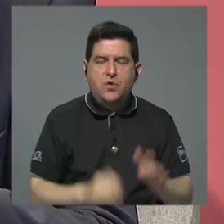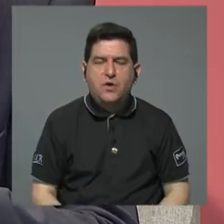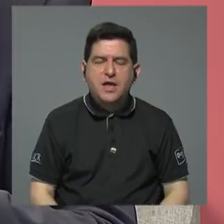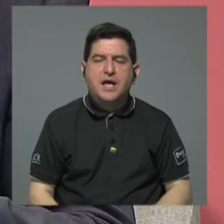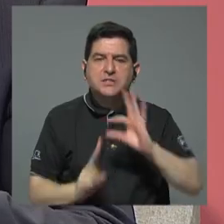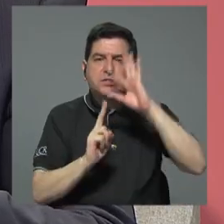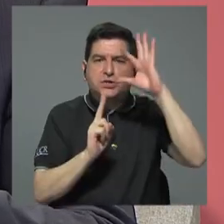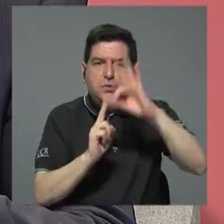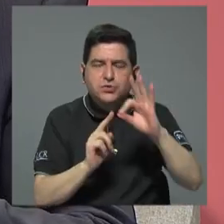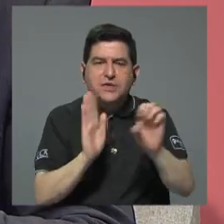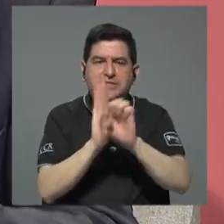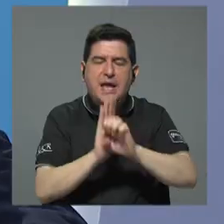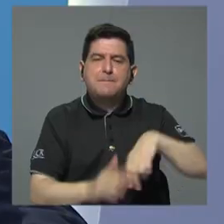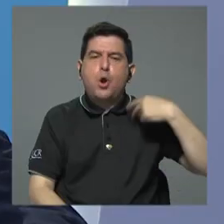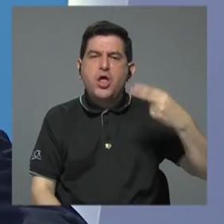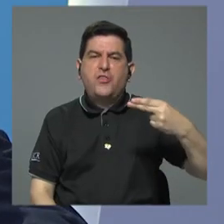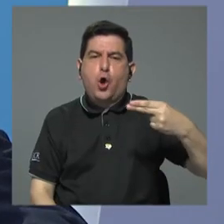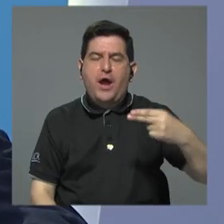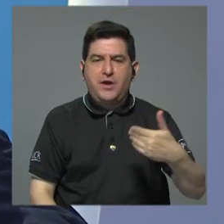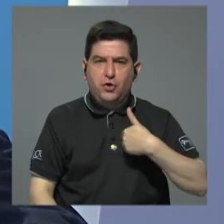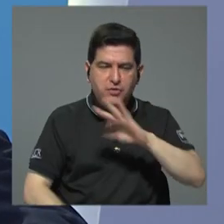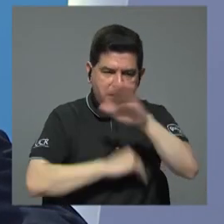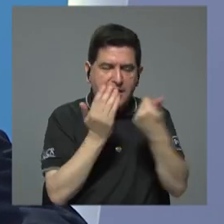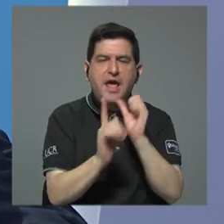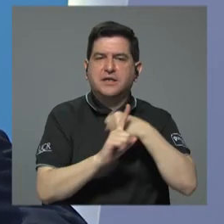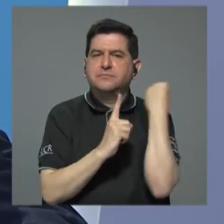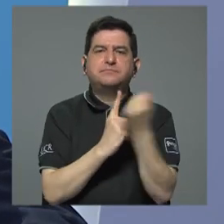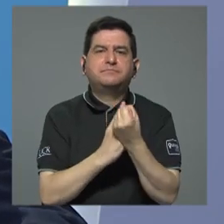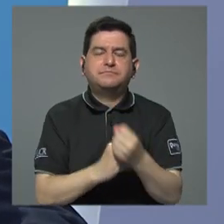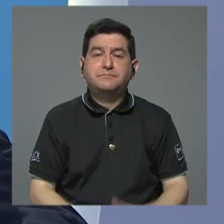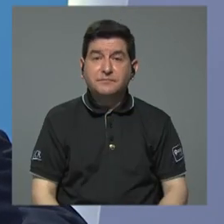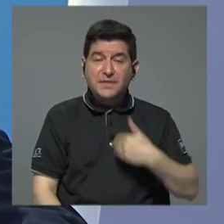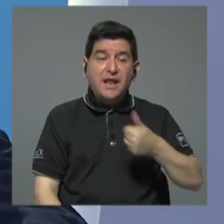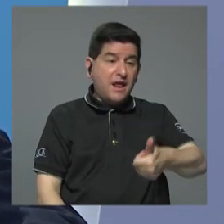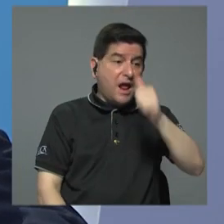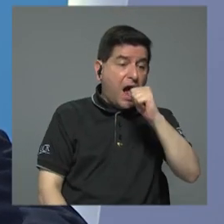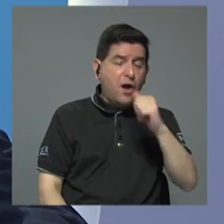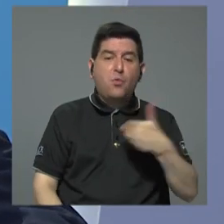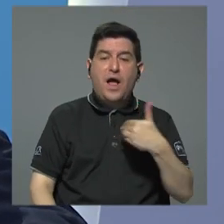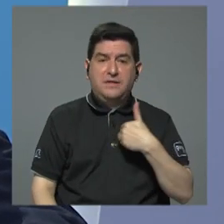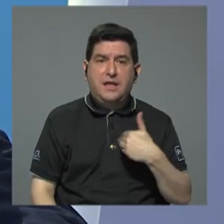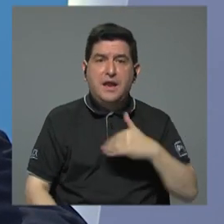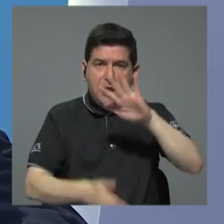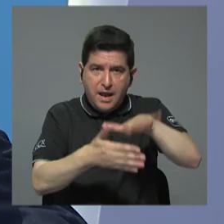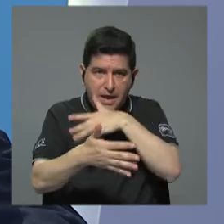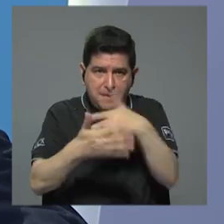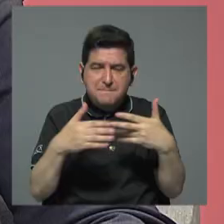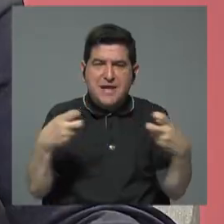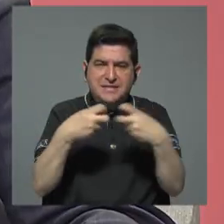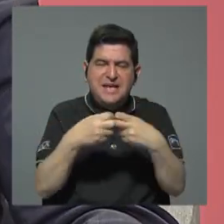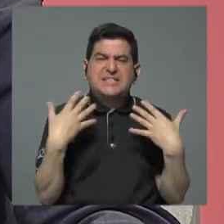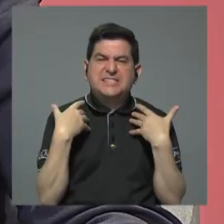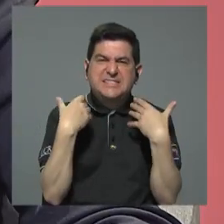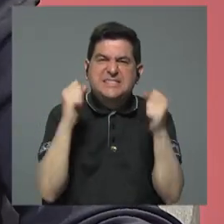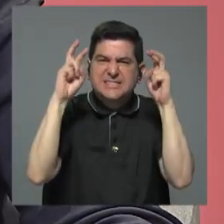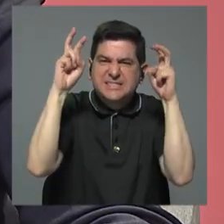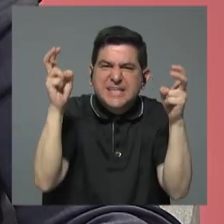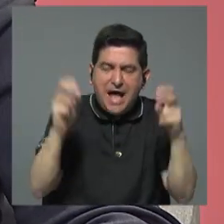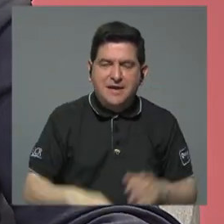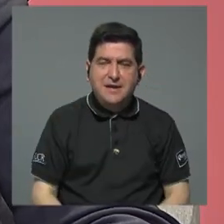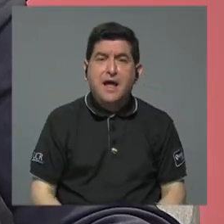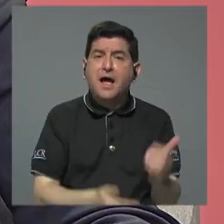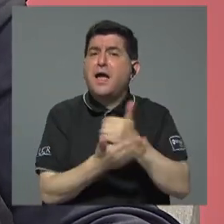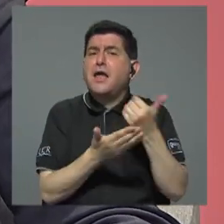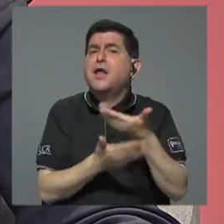fuentes alternativas como el hidrógeno, porque tenemos todas las condiciones. Tenemos agua, tenemos una matriz eléctrica sana, basada